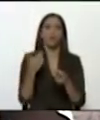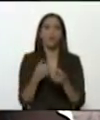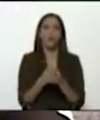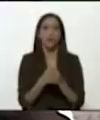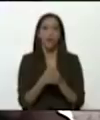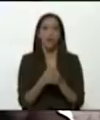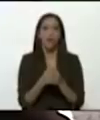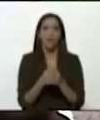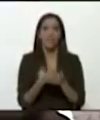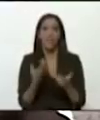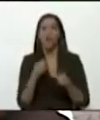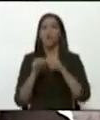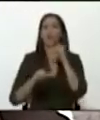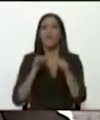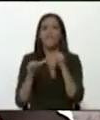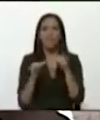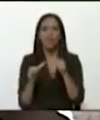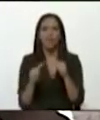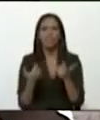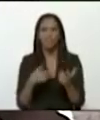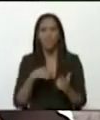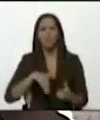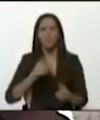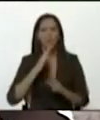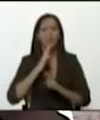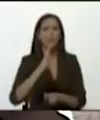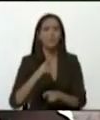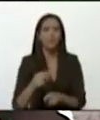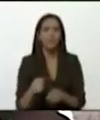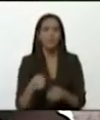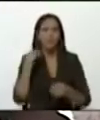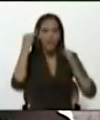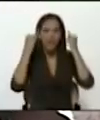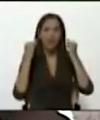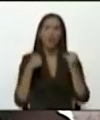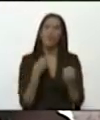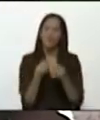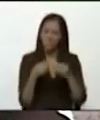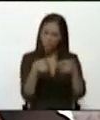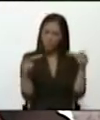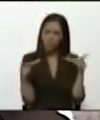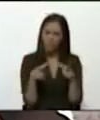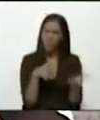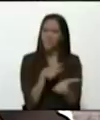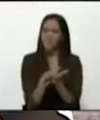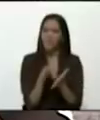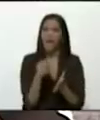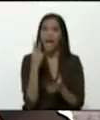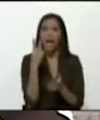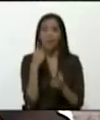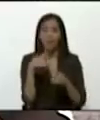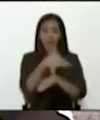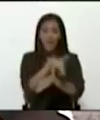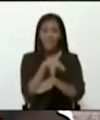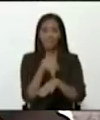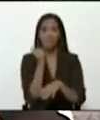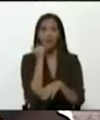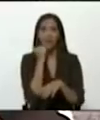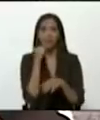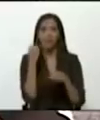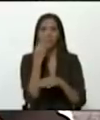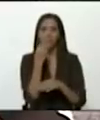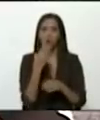un colectivo y que ese colectivo hubiese podido responder. Imagínate cómo hubiese sido la situación. A dos cuadras, Mango,